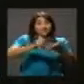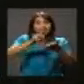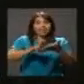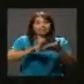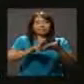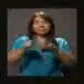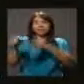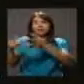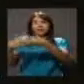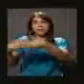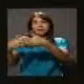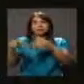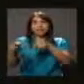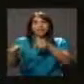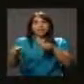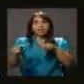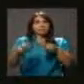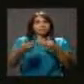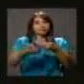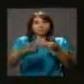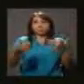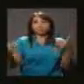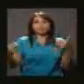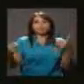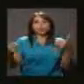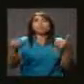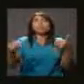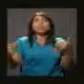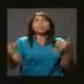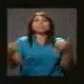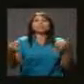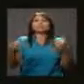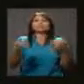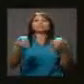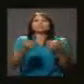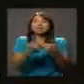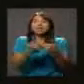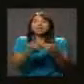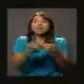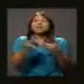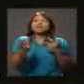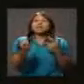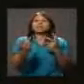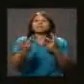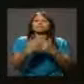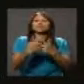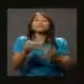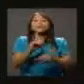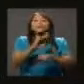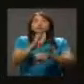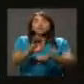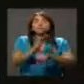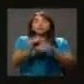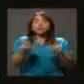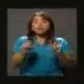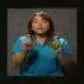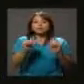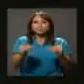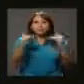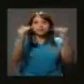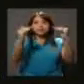sectores, si se me permiten estos ejemplos un poco coloquiales, en el Consejo de Educación Superior. Costa Rica,